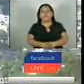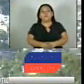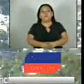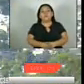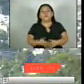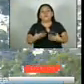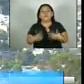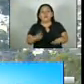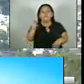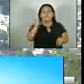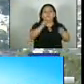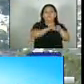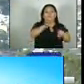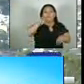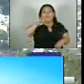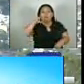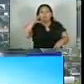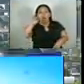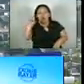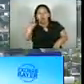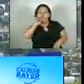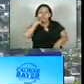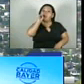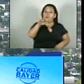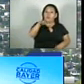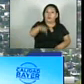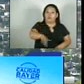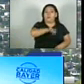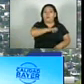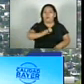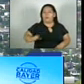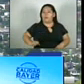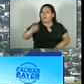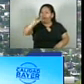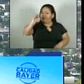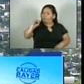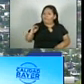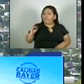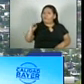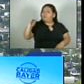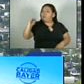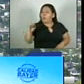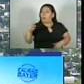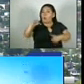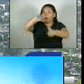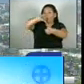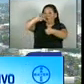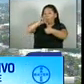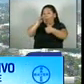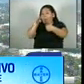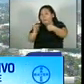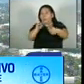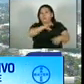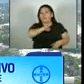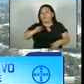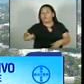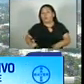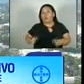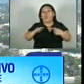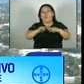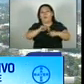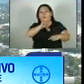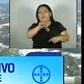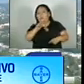Según el Banco Central de Reserva, El Salvador mantiene la tasa de inflación más baja de Centroamérica, pero esta aún sigue